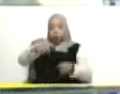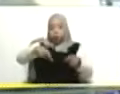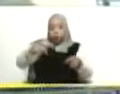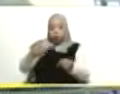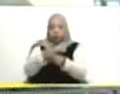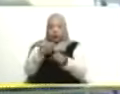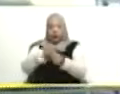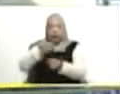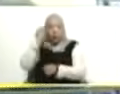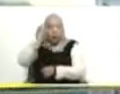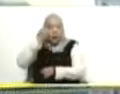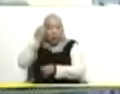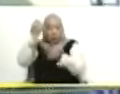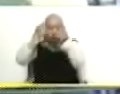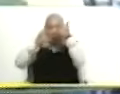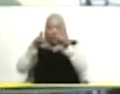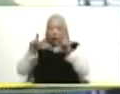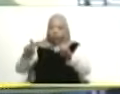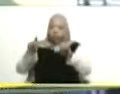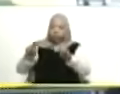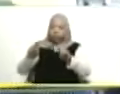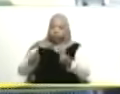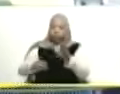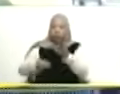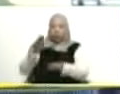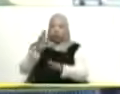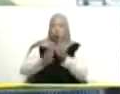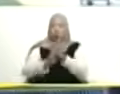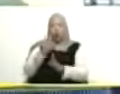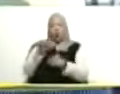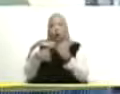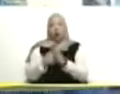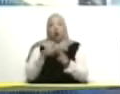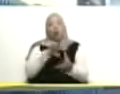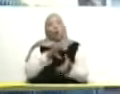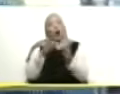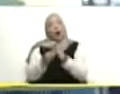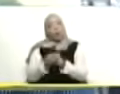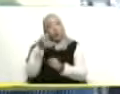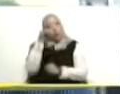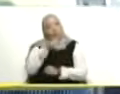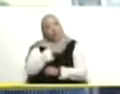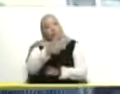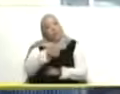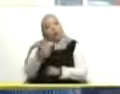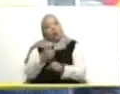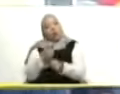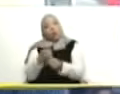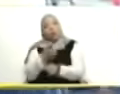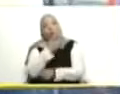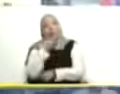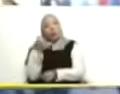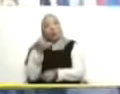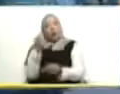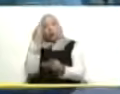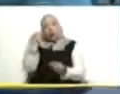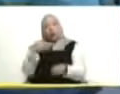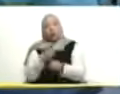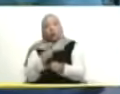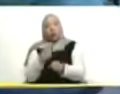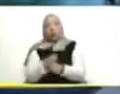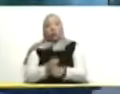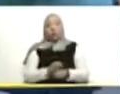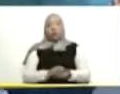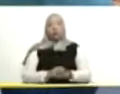plantó Chávez, y aquí vamos, mira, creciendo, creciendo para convertirnos cada vez en más grandes y más fuertes. Otra